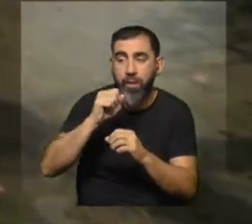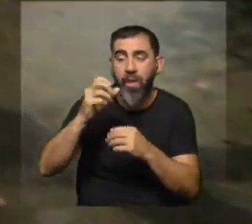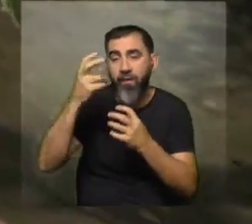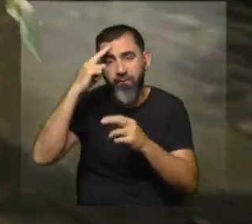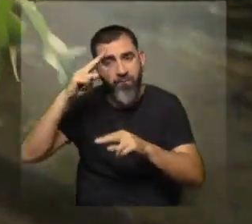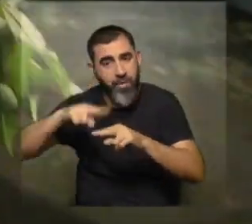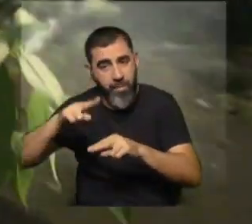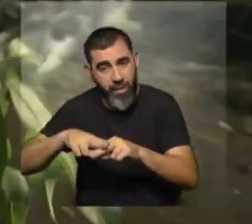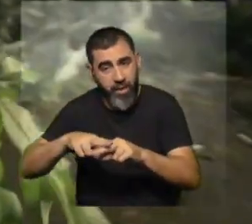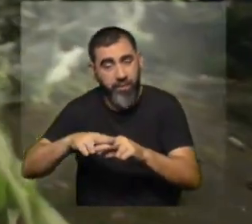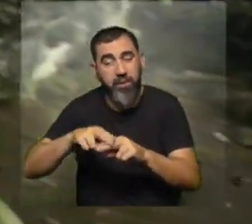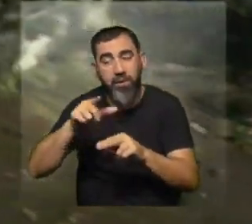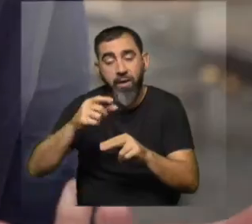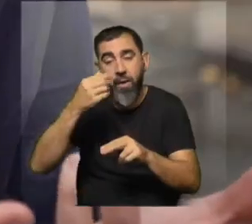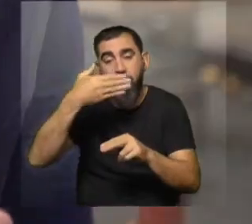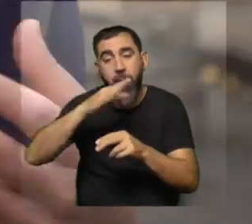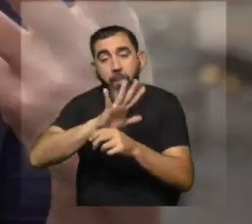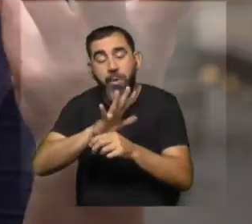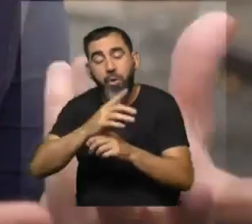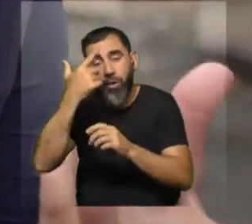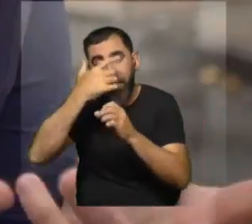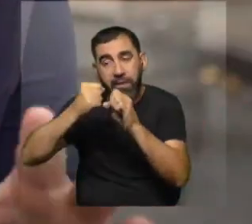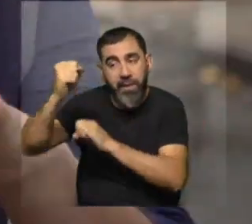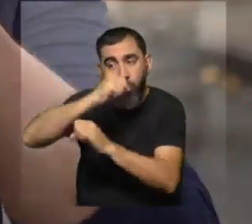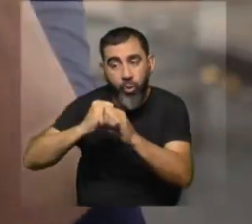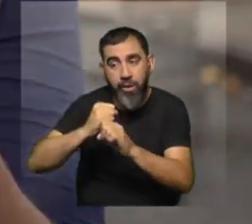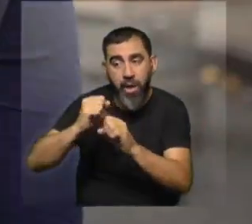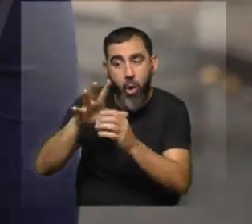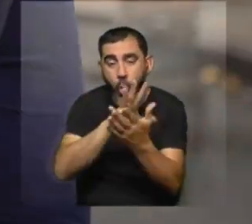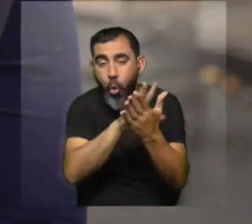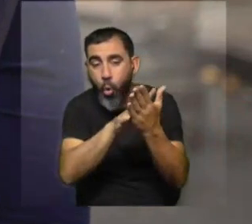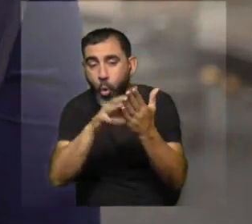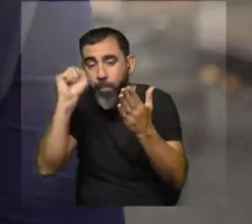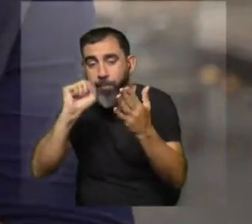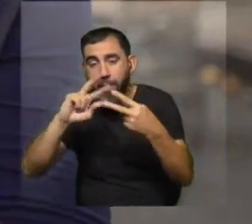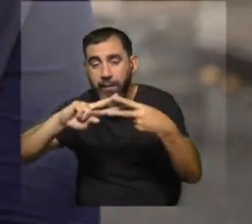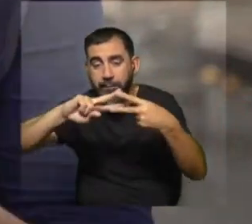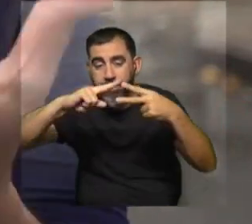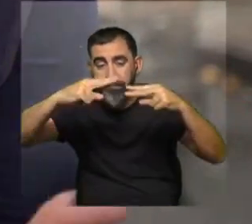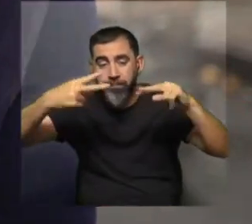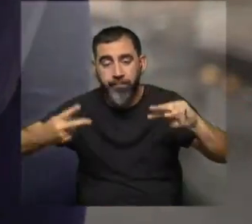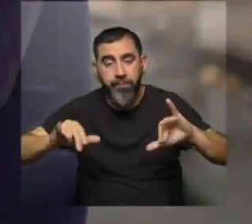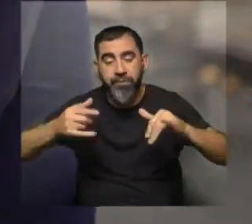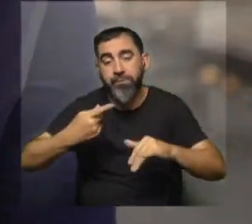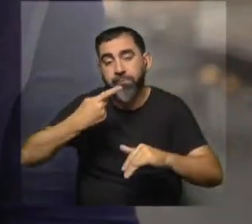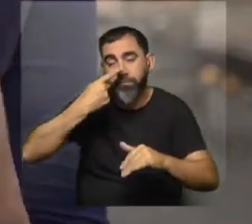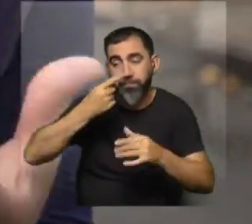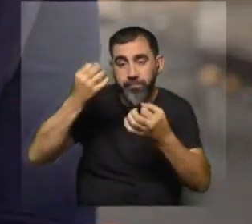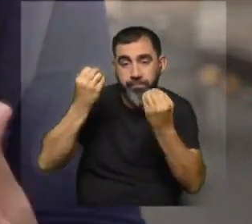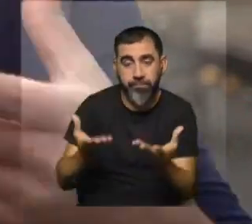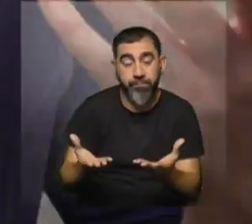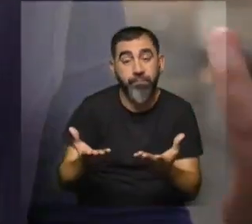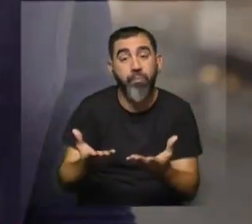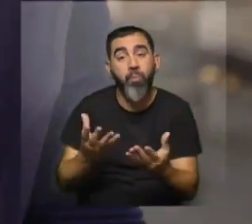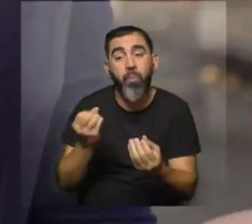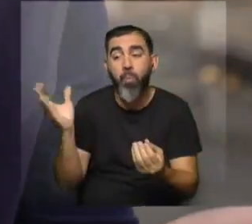la biotecnología nos permite como copiarlo o imitarlo en una base genética que a nosotros ya nos interesa porque quizá